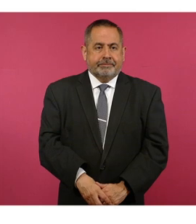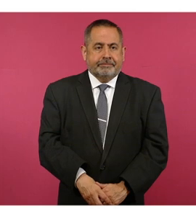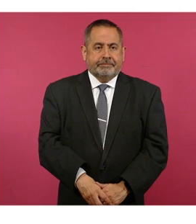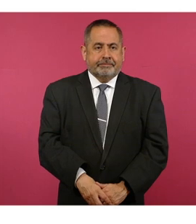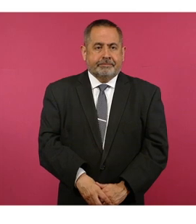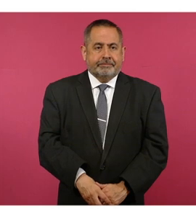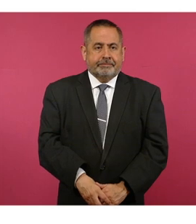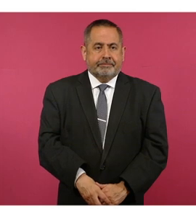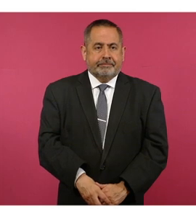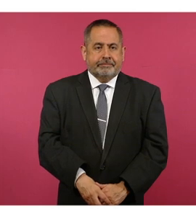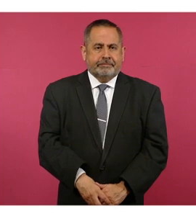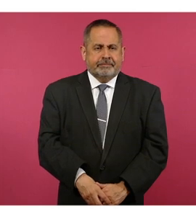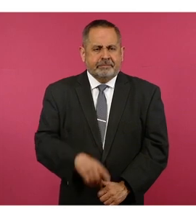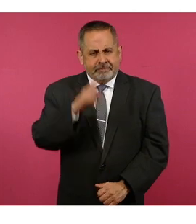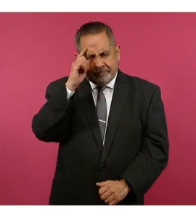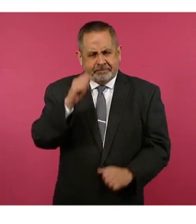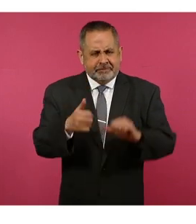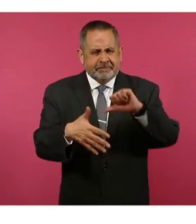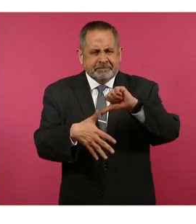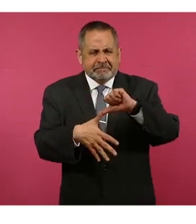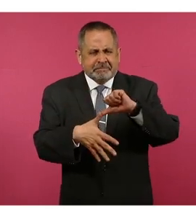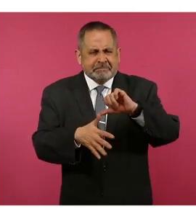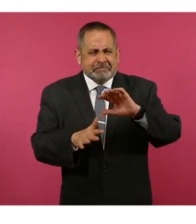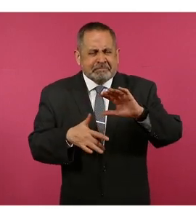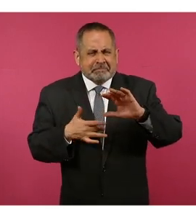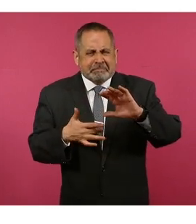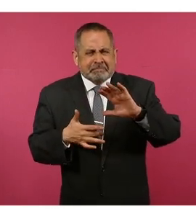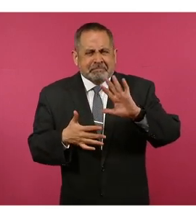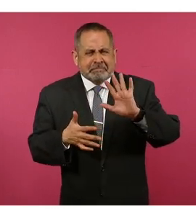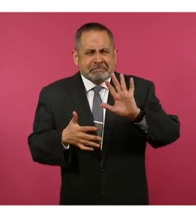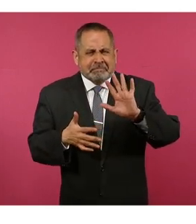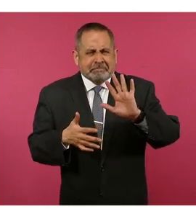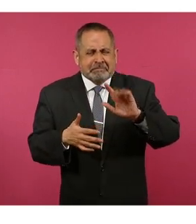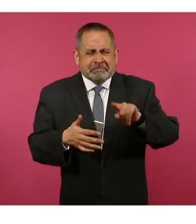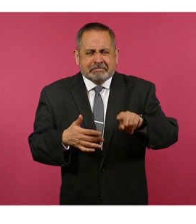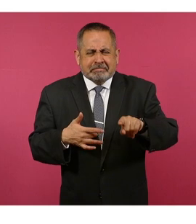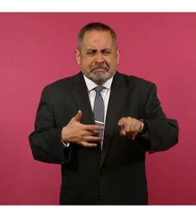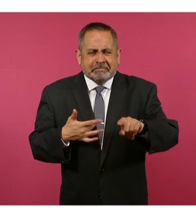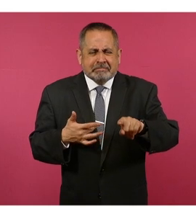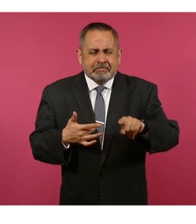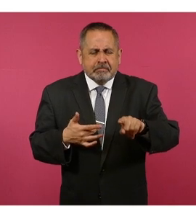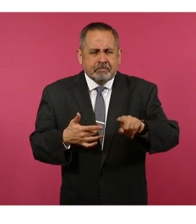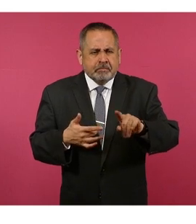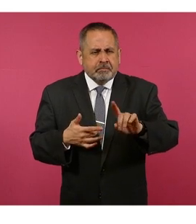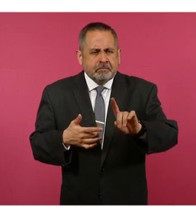11 creo que de América Latina segundo lugar no Costa Rica